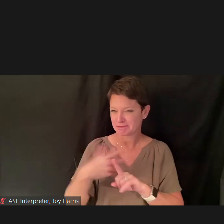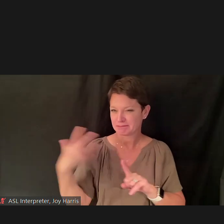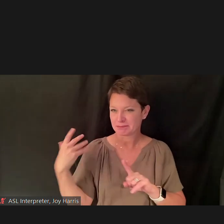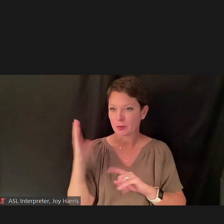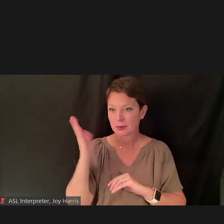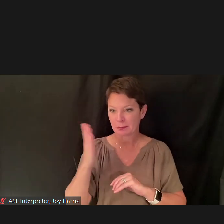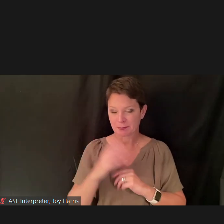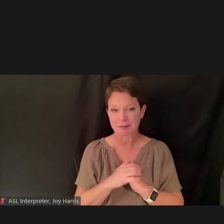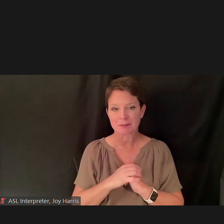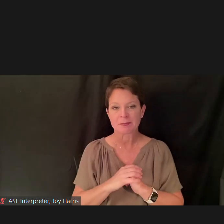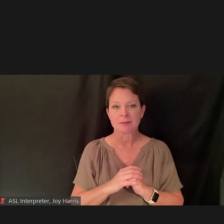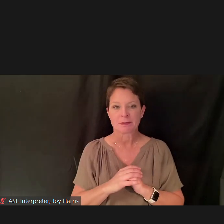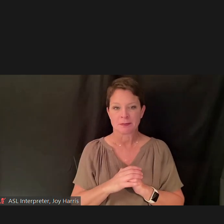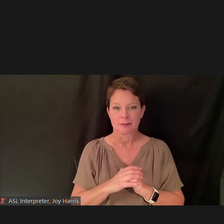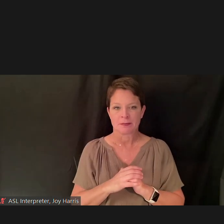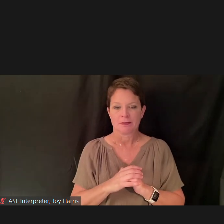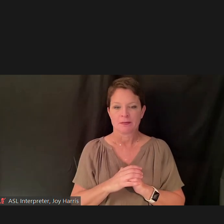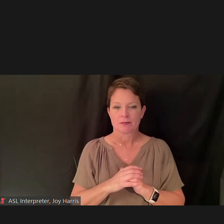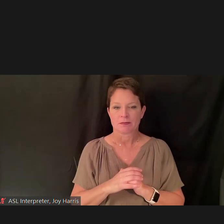formado para